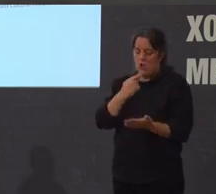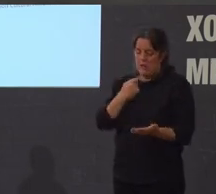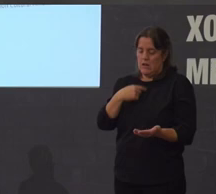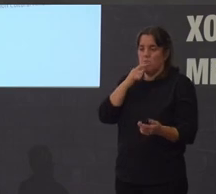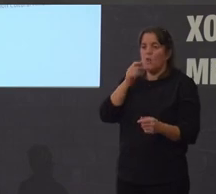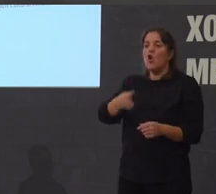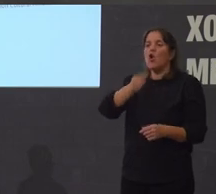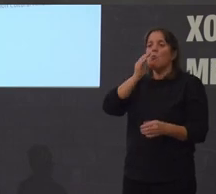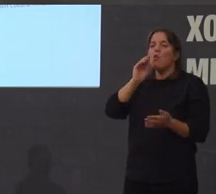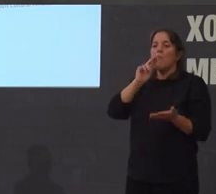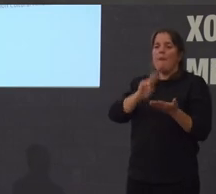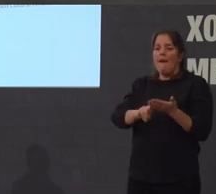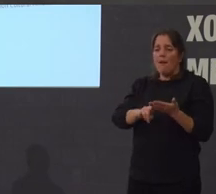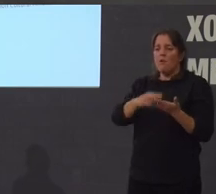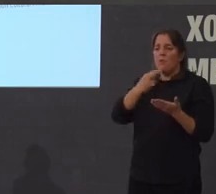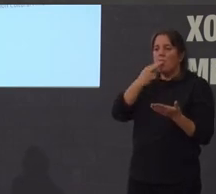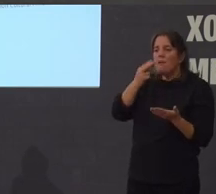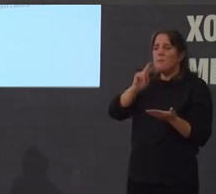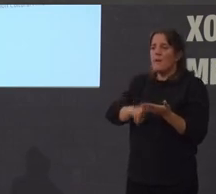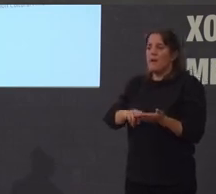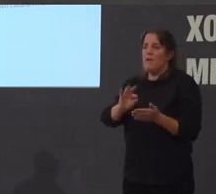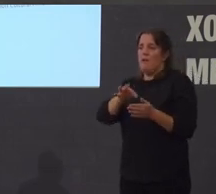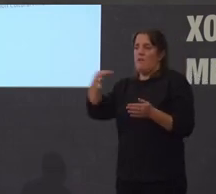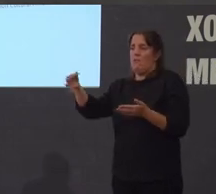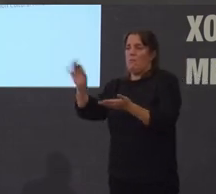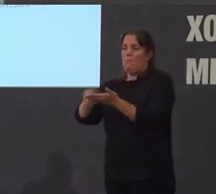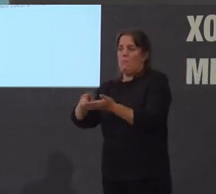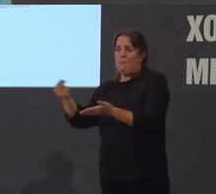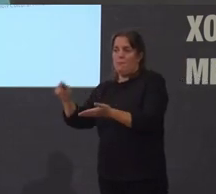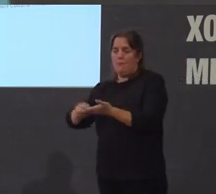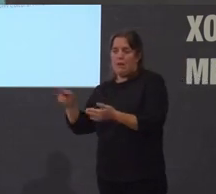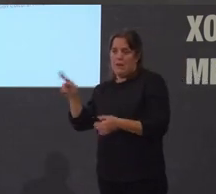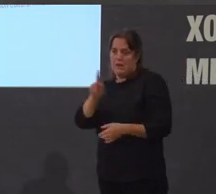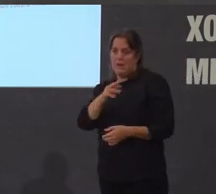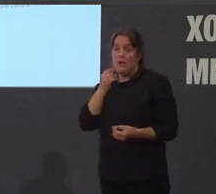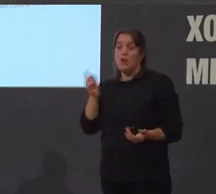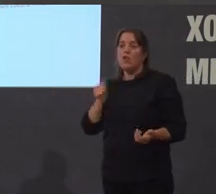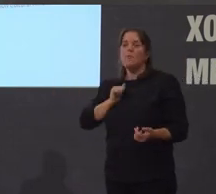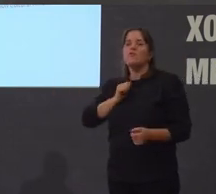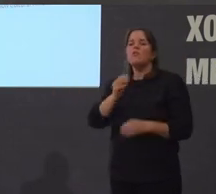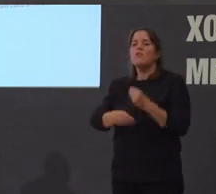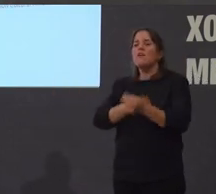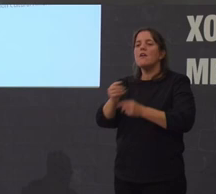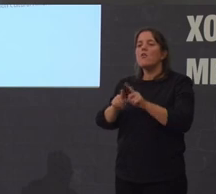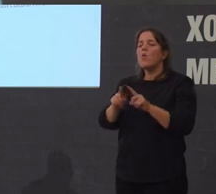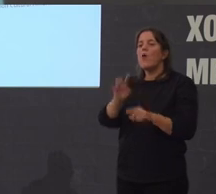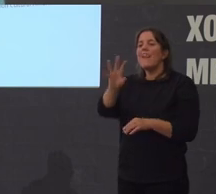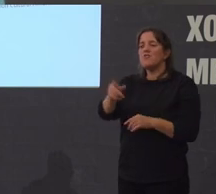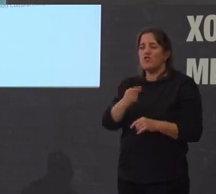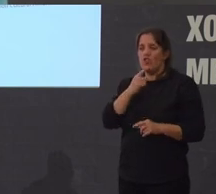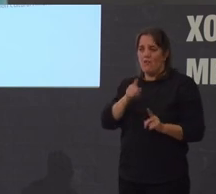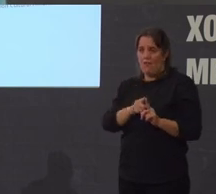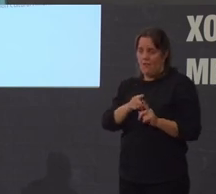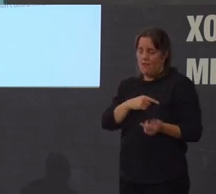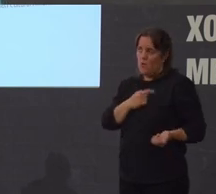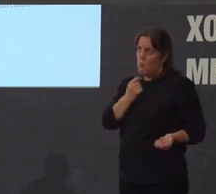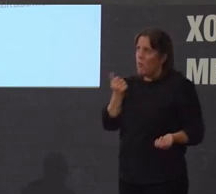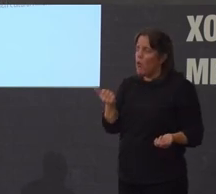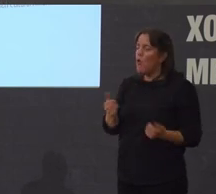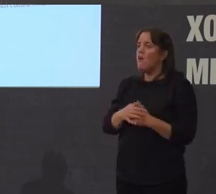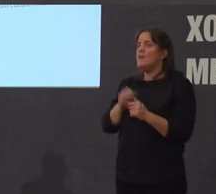consumiciones humedeciendo escrita vana se volvieron a utilizar otra vez entonces él aprovechó para extorsionar en